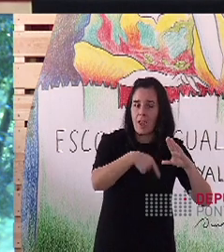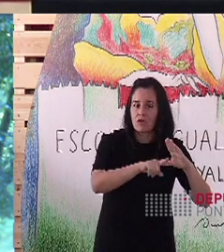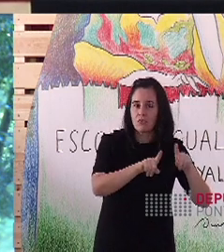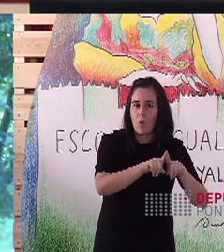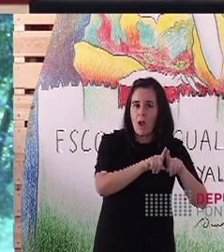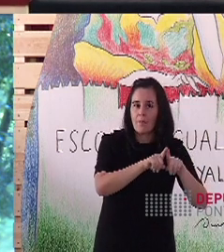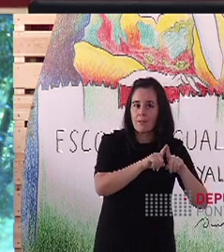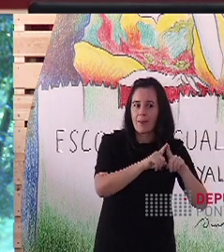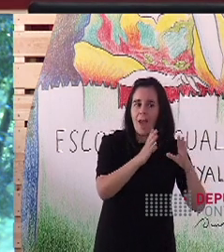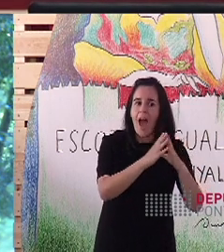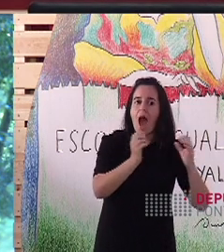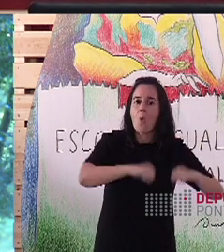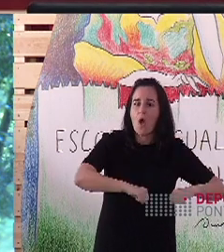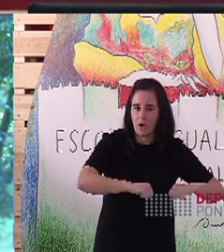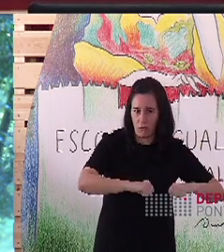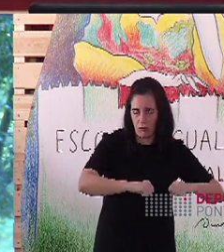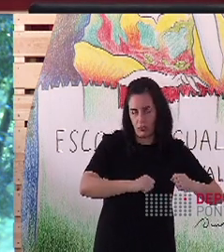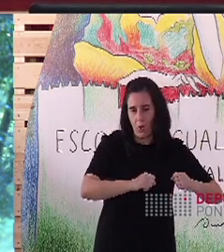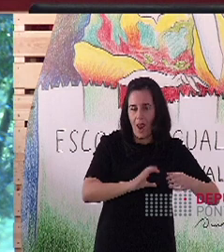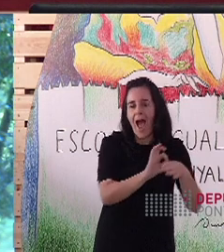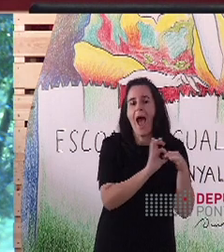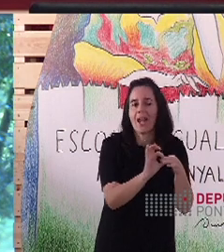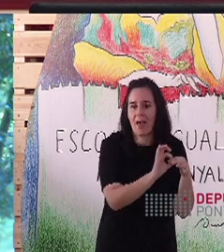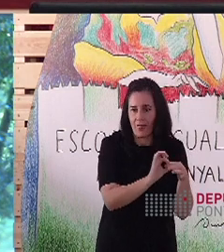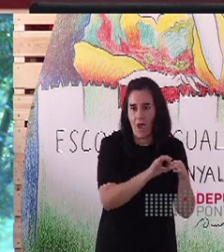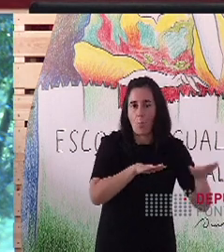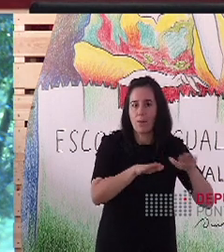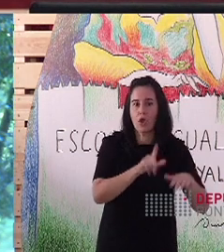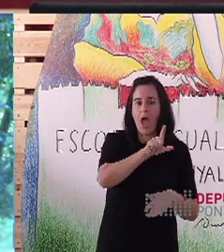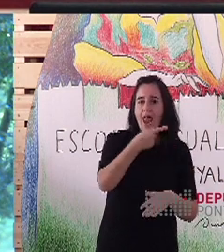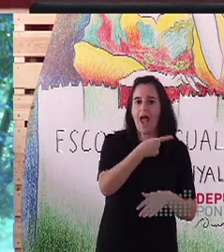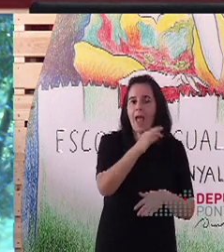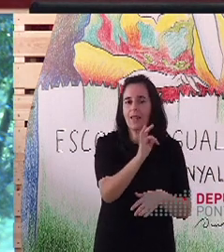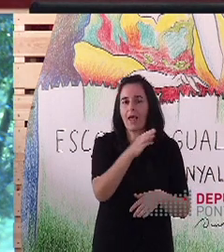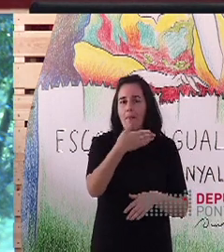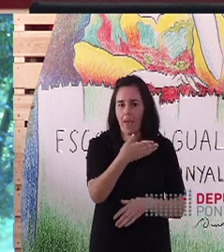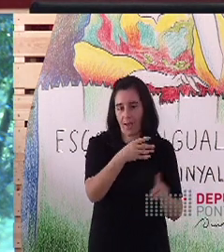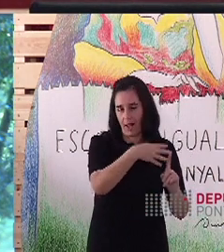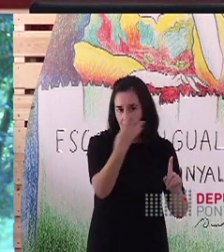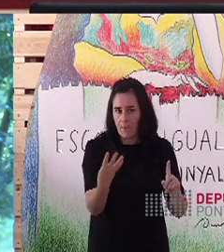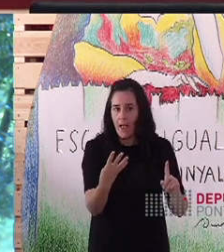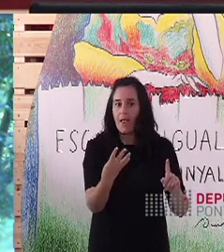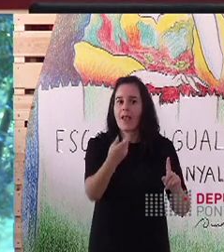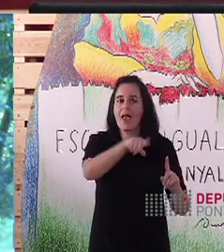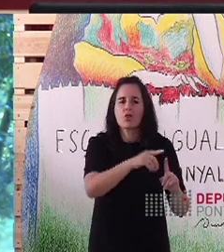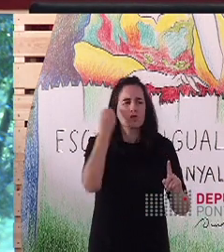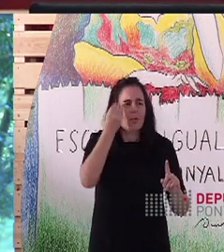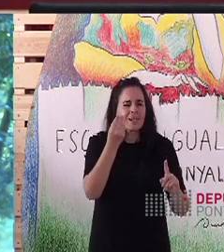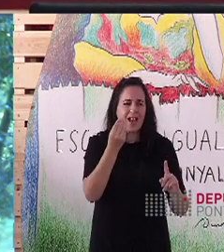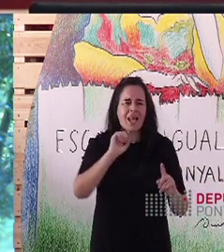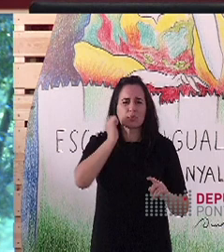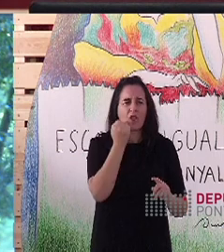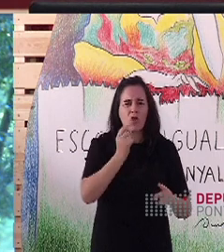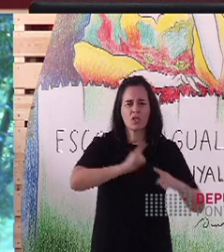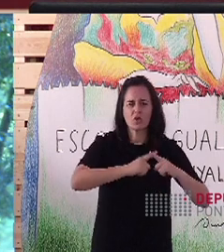el movimiento LGTB lean la explotación sexual como un acto de libertad? Esta